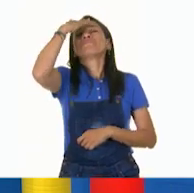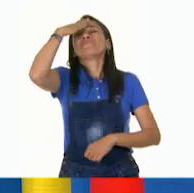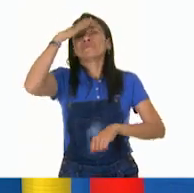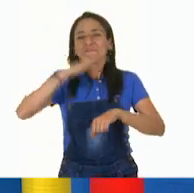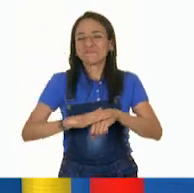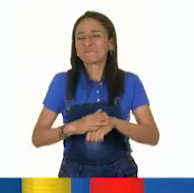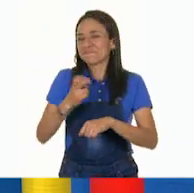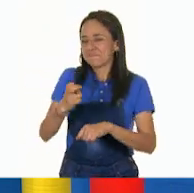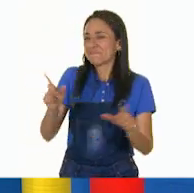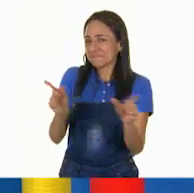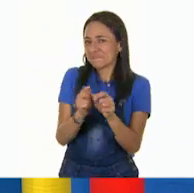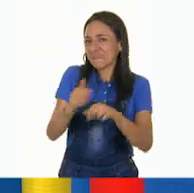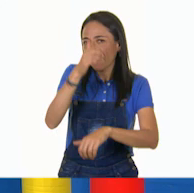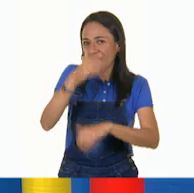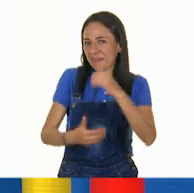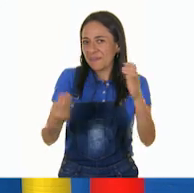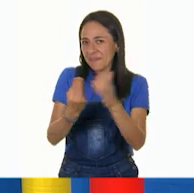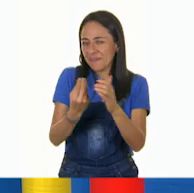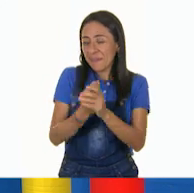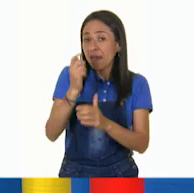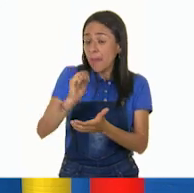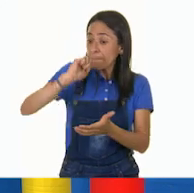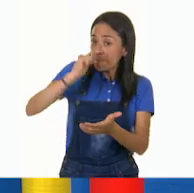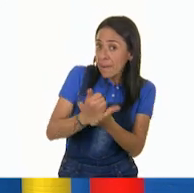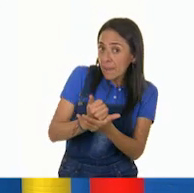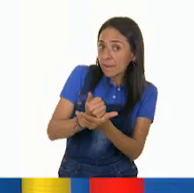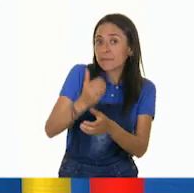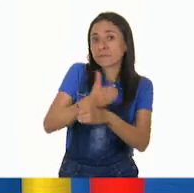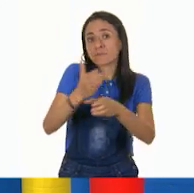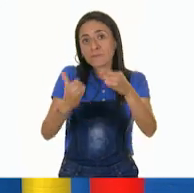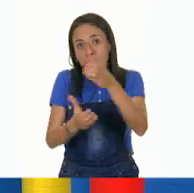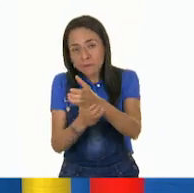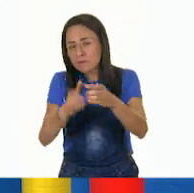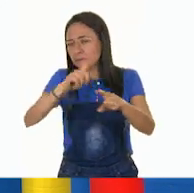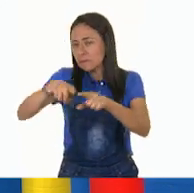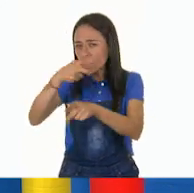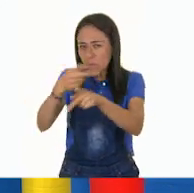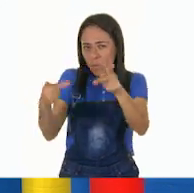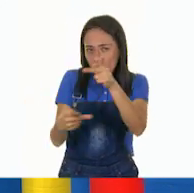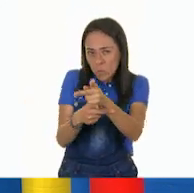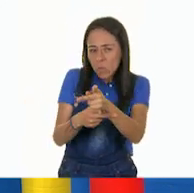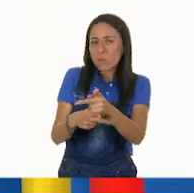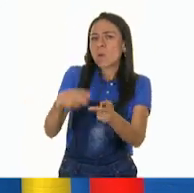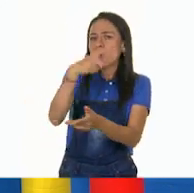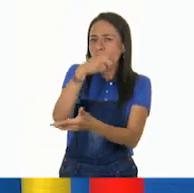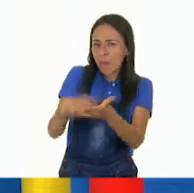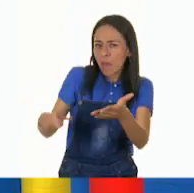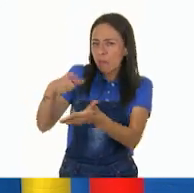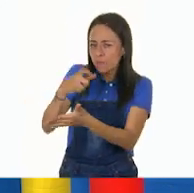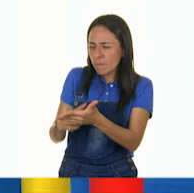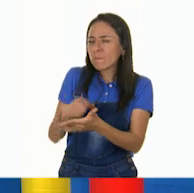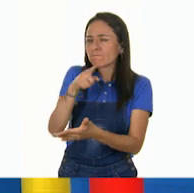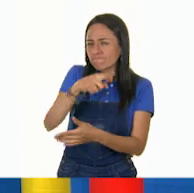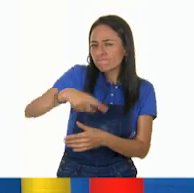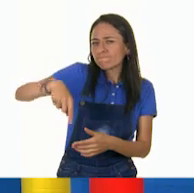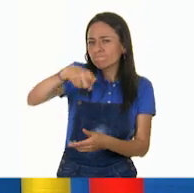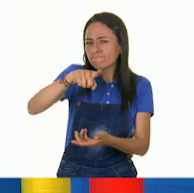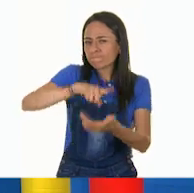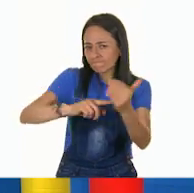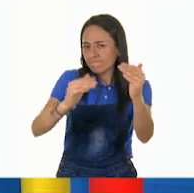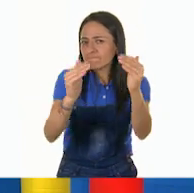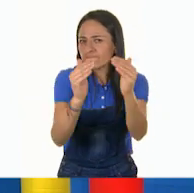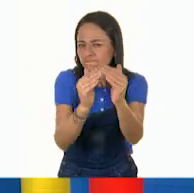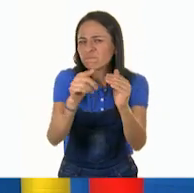clase con una reflexión sobre las marcas y los productos que consumimos ustedes en casa en niñas y niños piensen si lo que compran y consumen